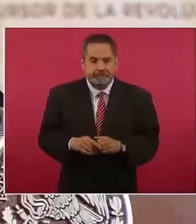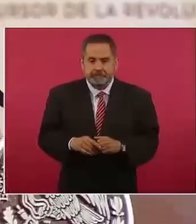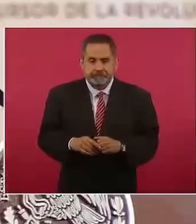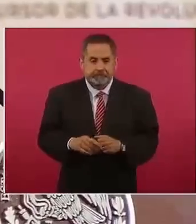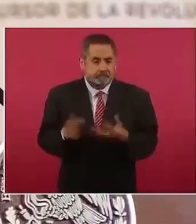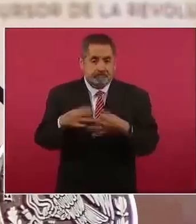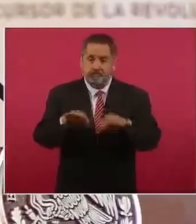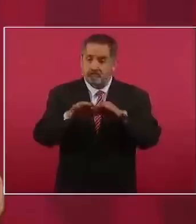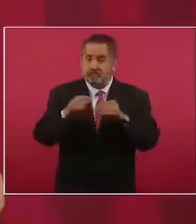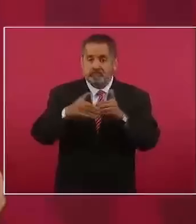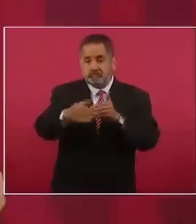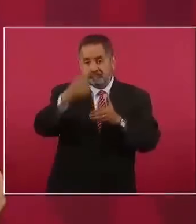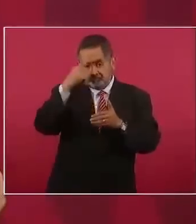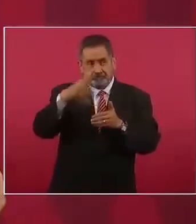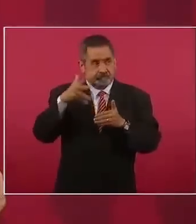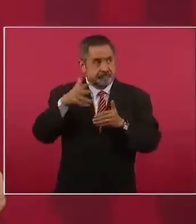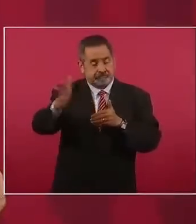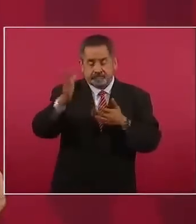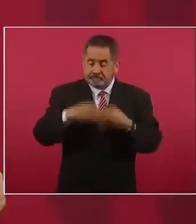importantísimo,